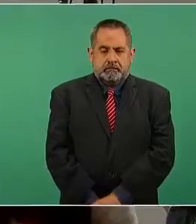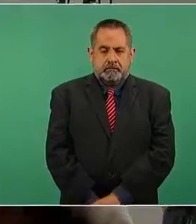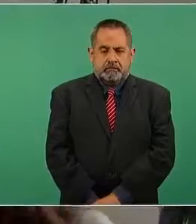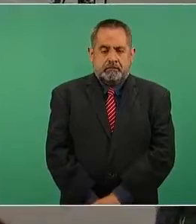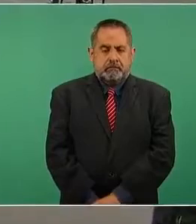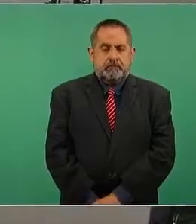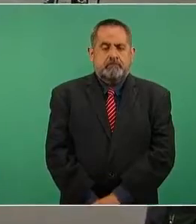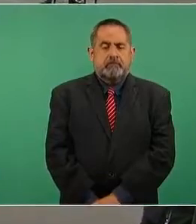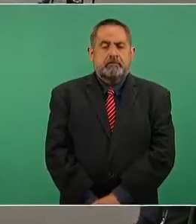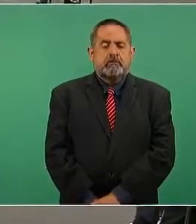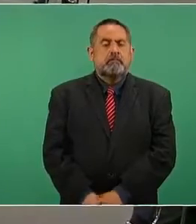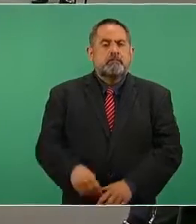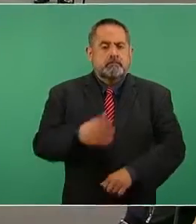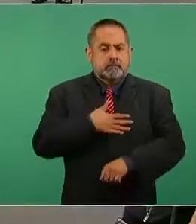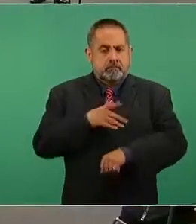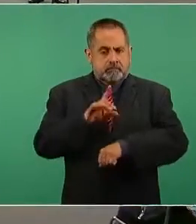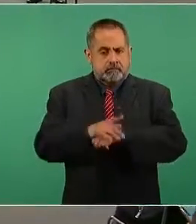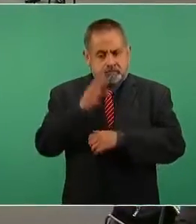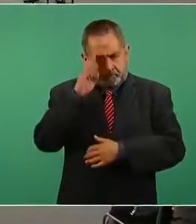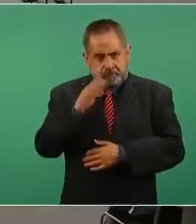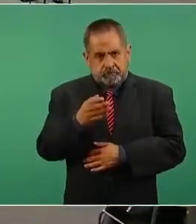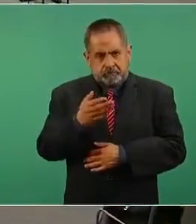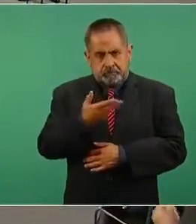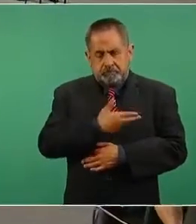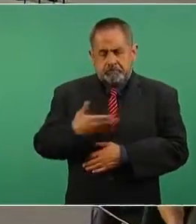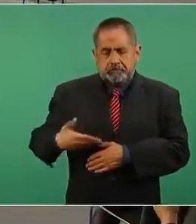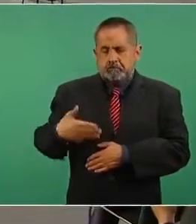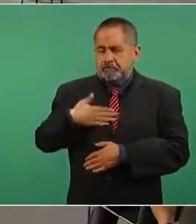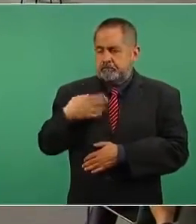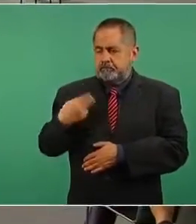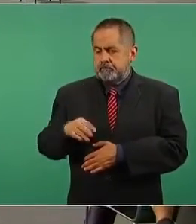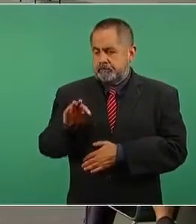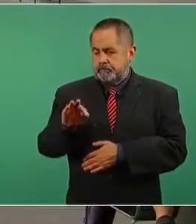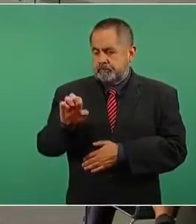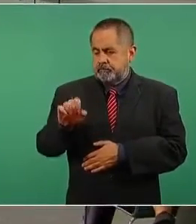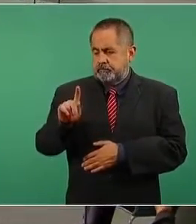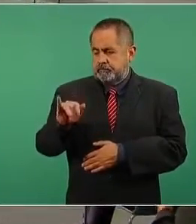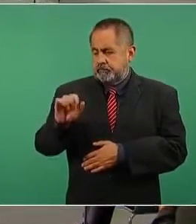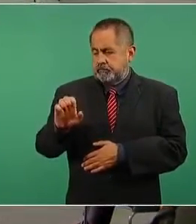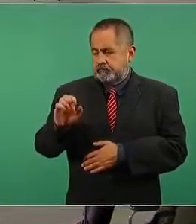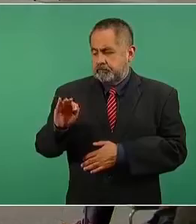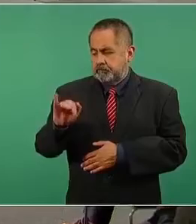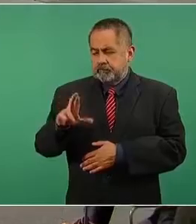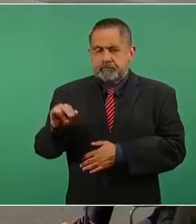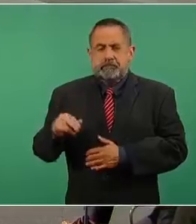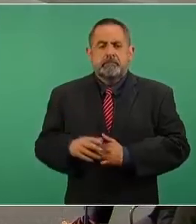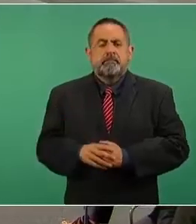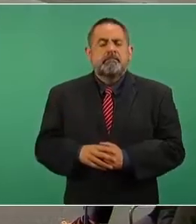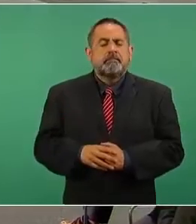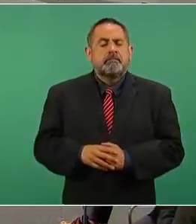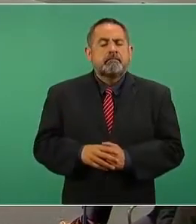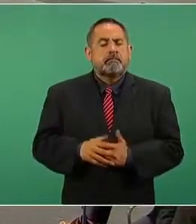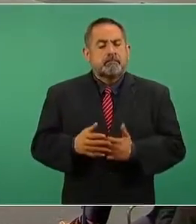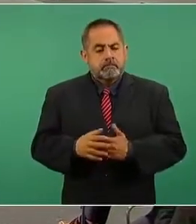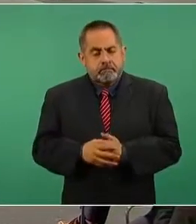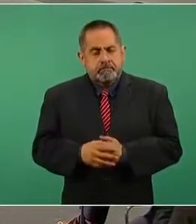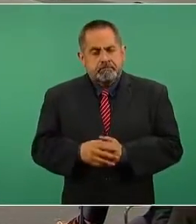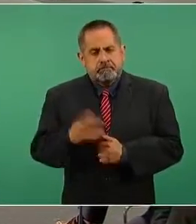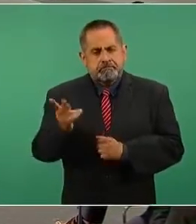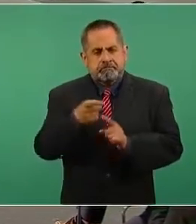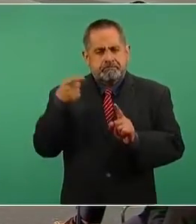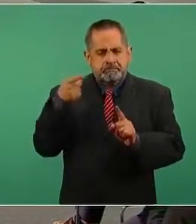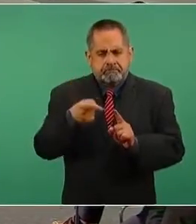Sí, buenos días, señor presidente. Felipe Fierro, de tiempo.com.mx y Puente Libre. Para concretar,